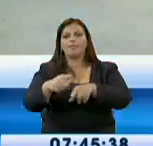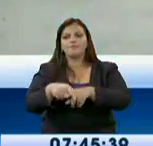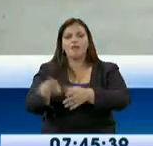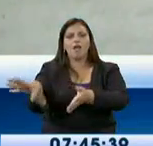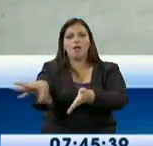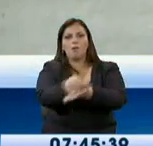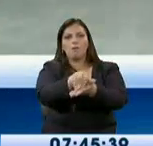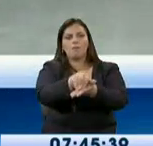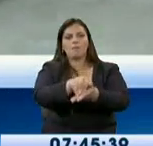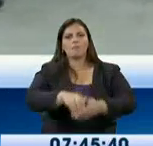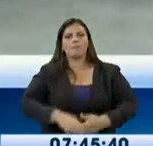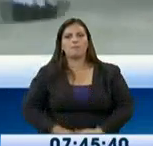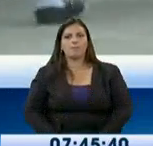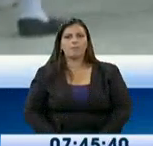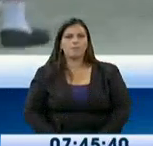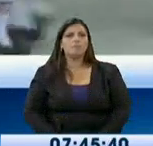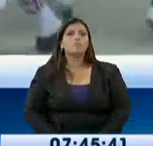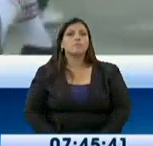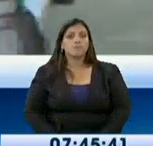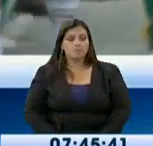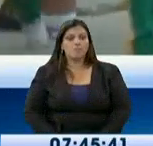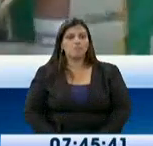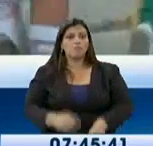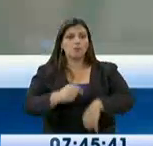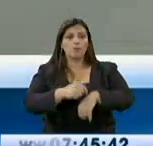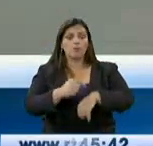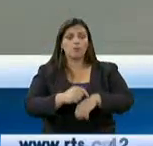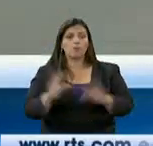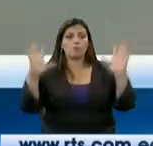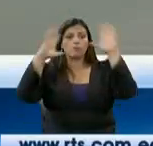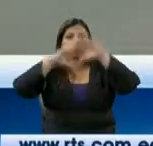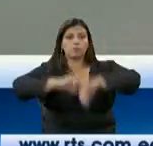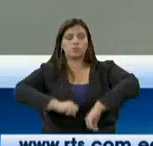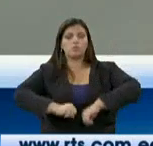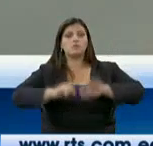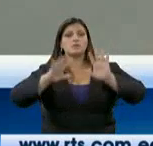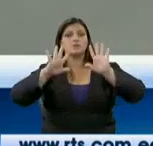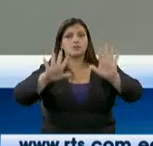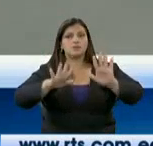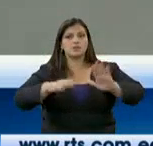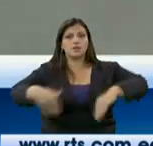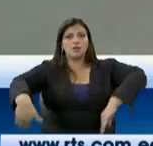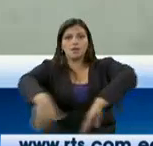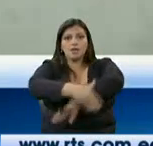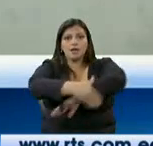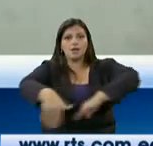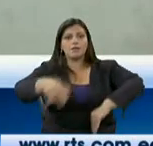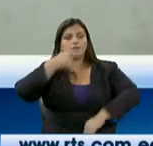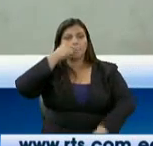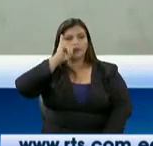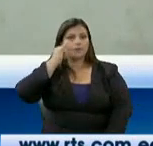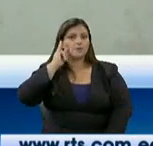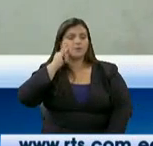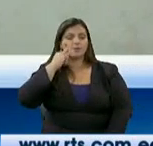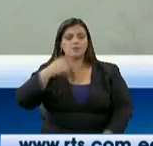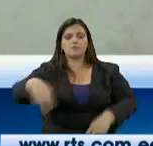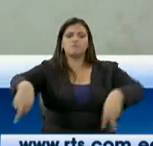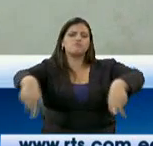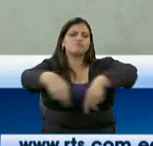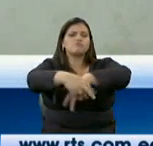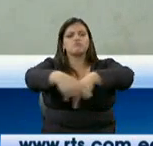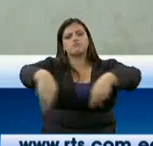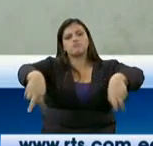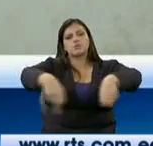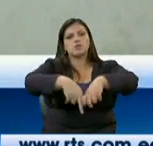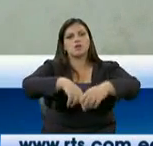los menores no podrán salir a las calles después de las 10 de la noche sin la compañía de un adulto. Vamos a ir con la policía de la